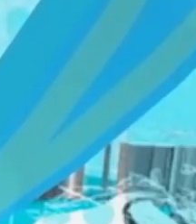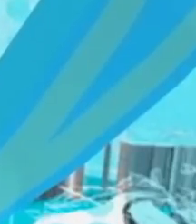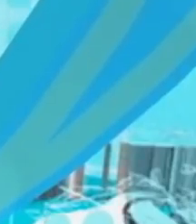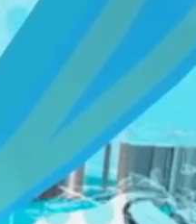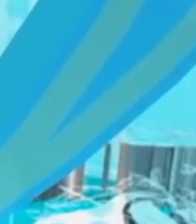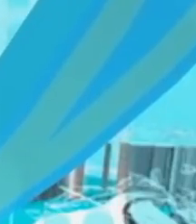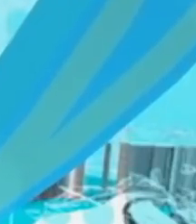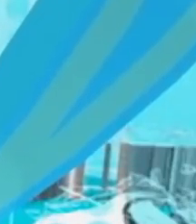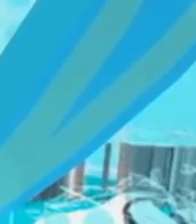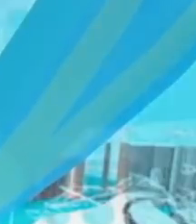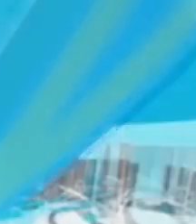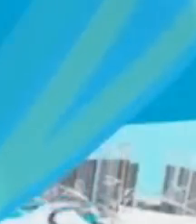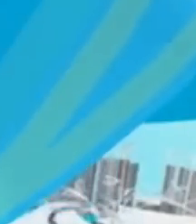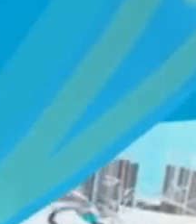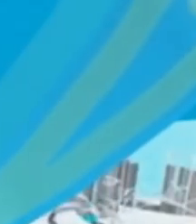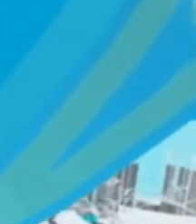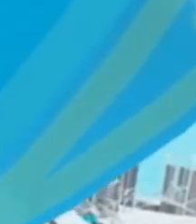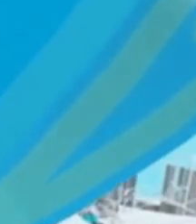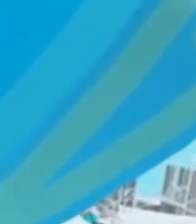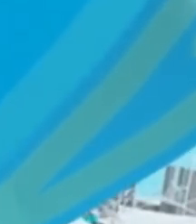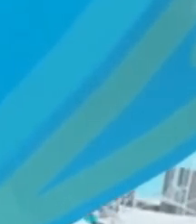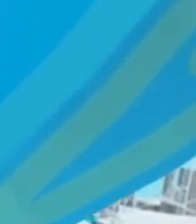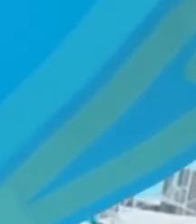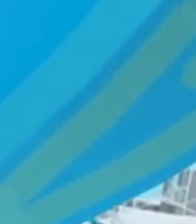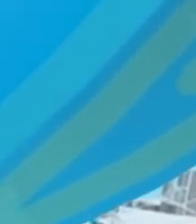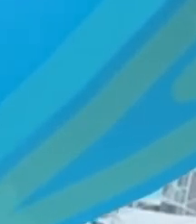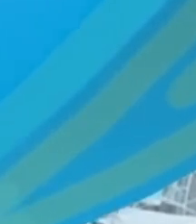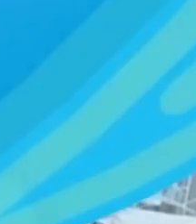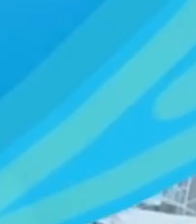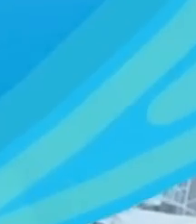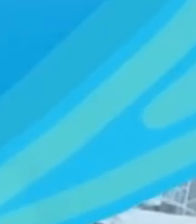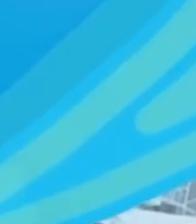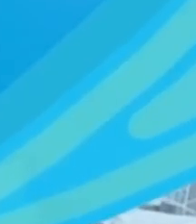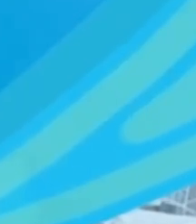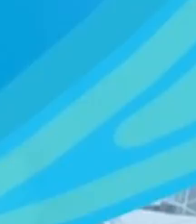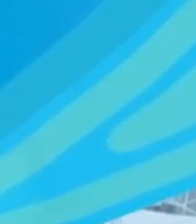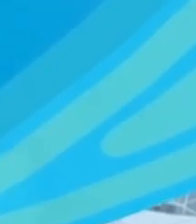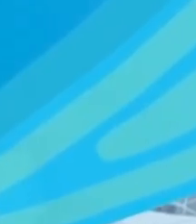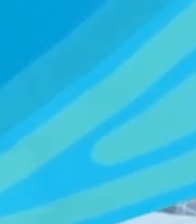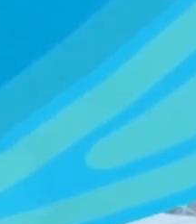Banco Popular presenta El Tipo de Cambio.